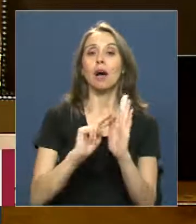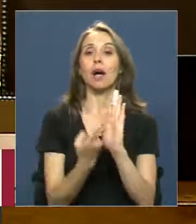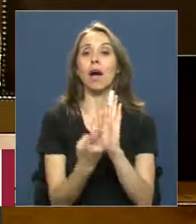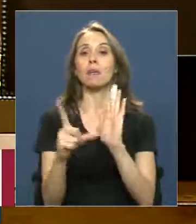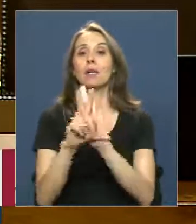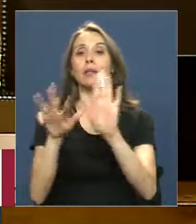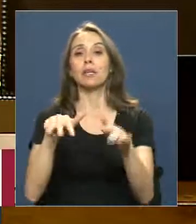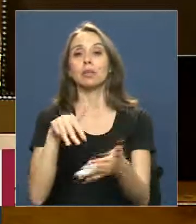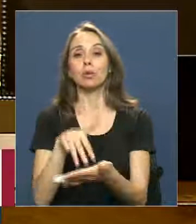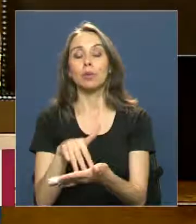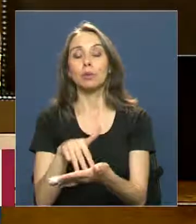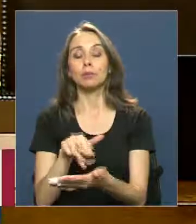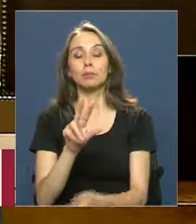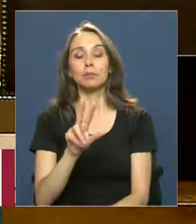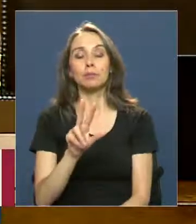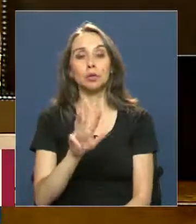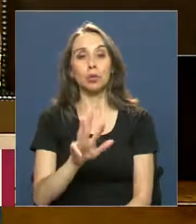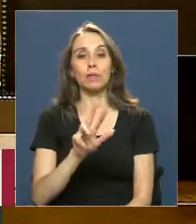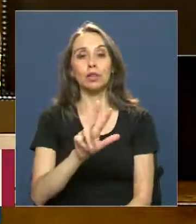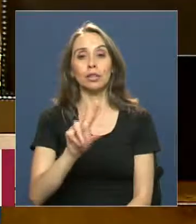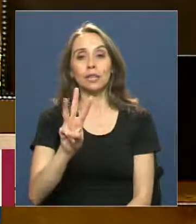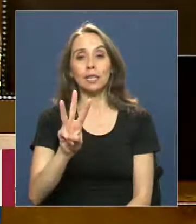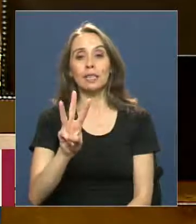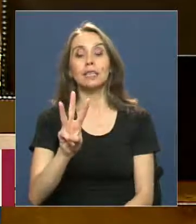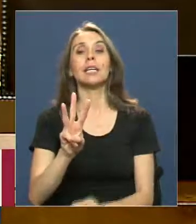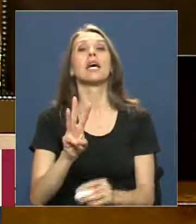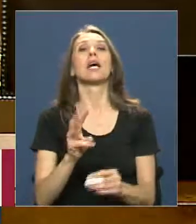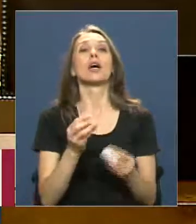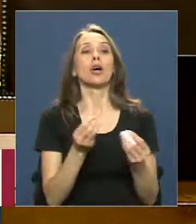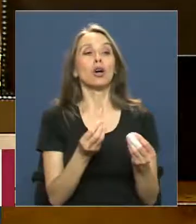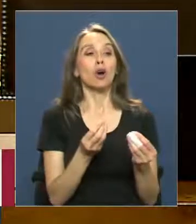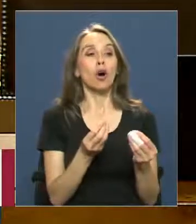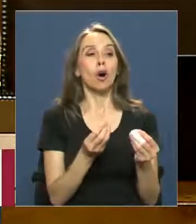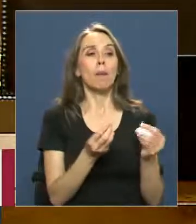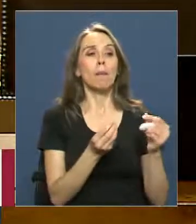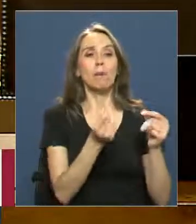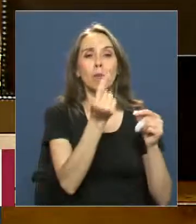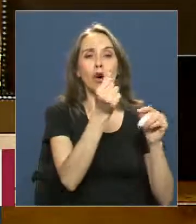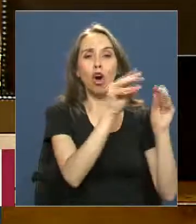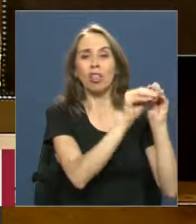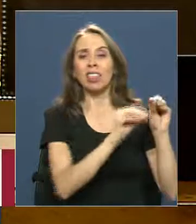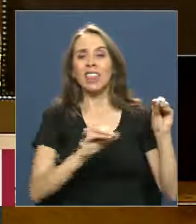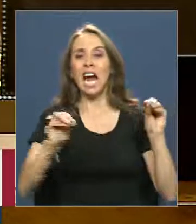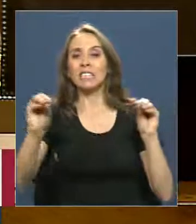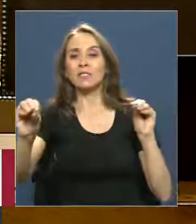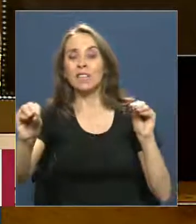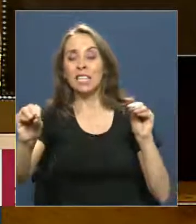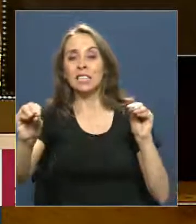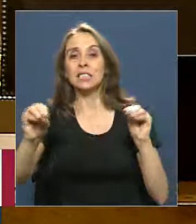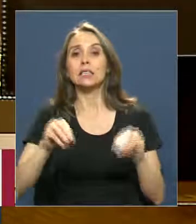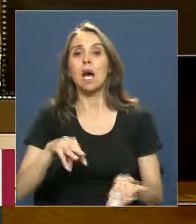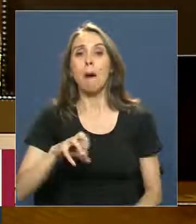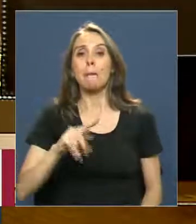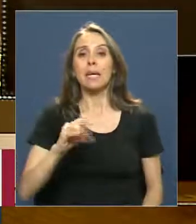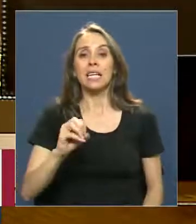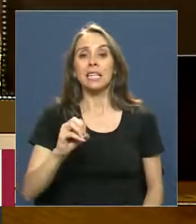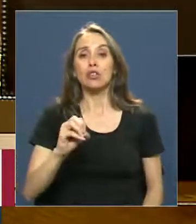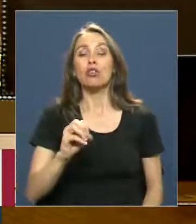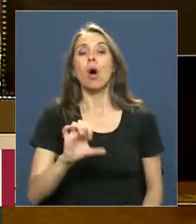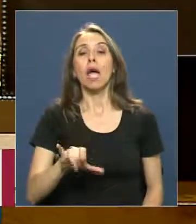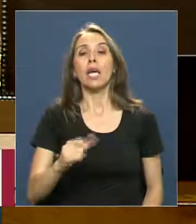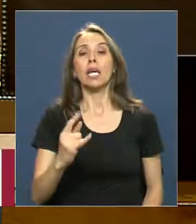número 19.983 que regula la transferencia y otorga mérito ejecutivo a la copia de la